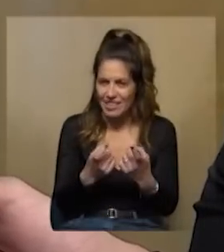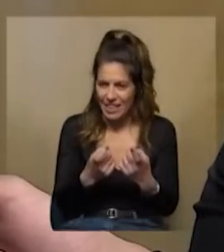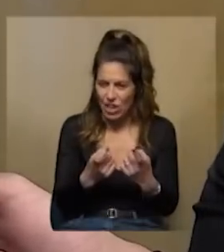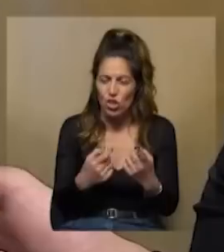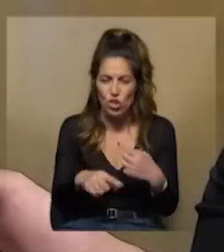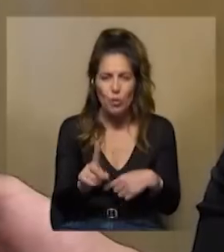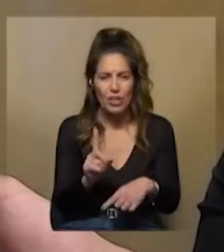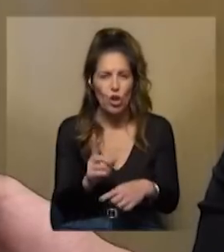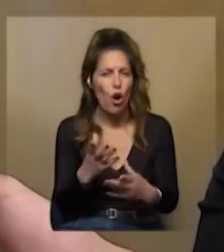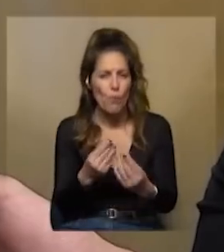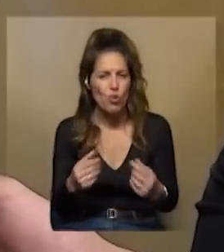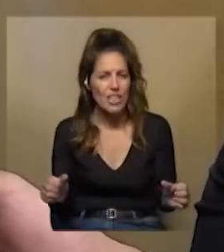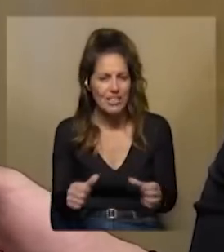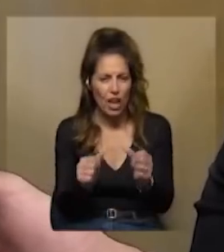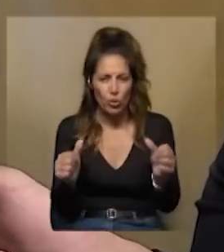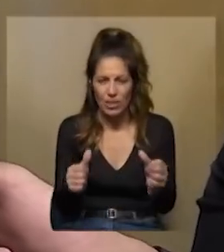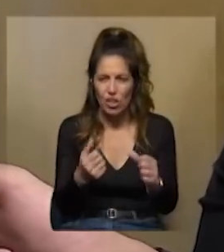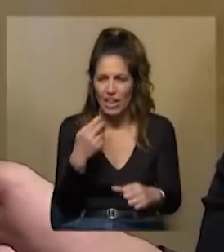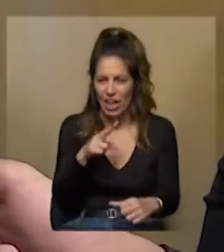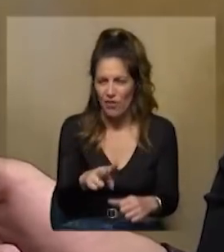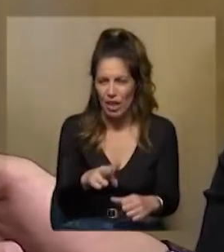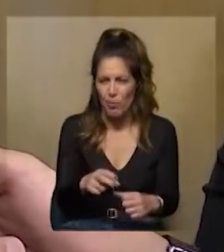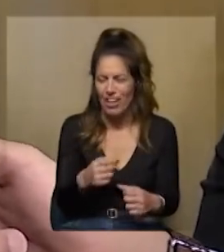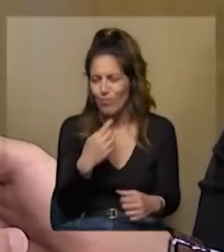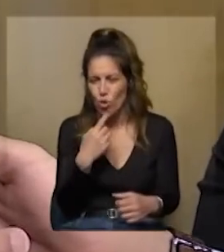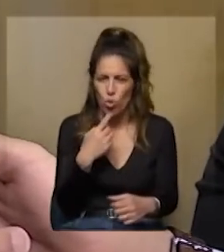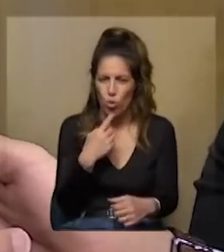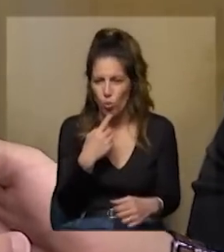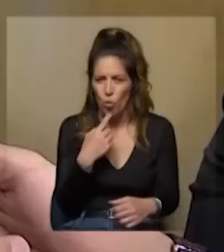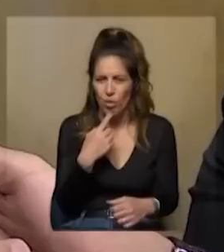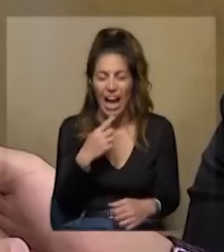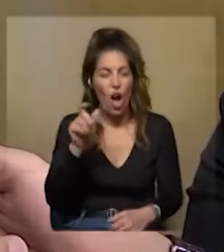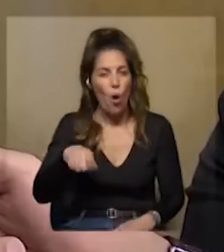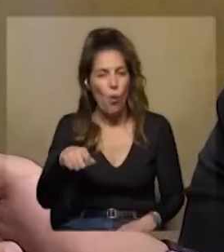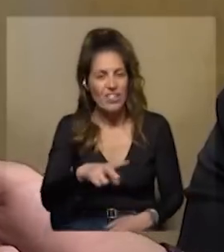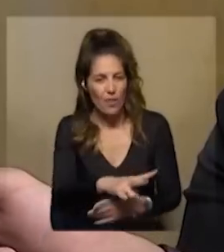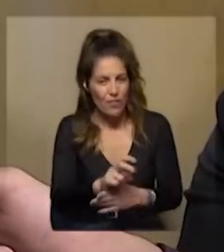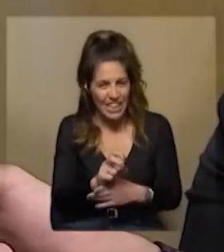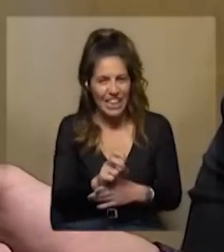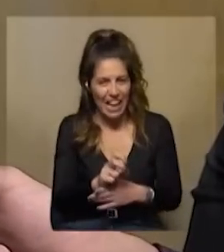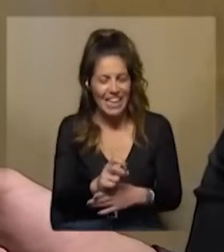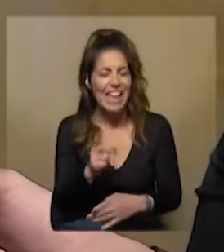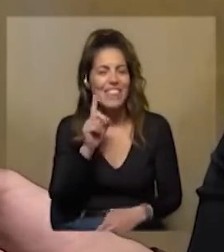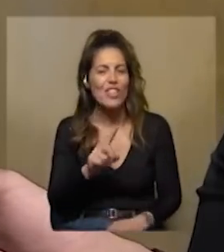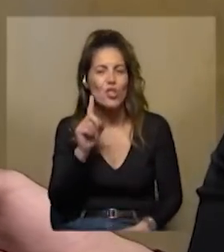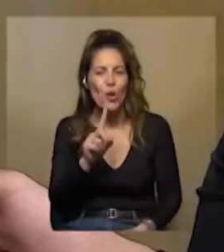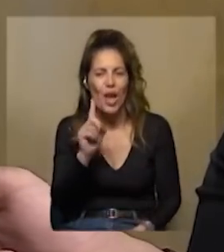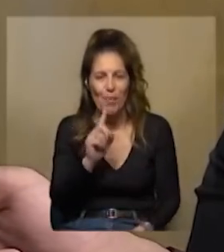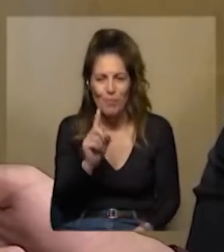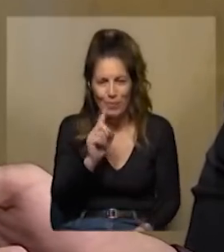todo a la luz de muchas actuaciones que vemos que arrojan muchas dudas que jueces o Fiscales que intencionalmente